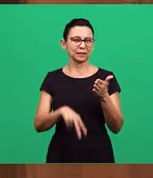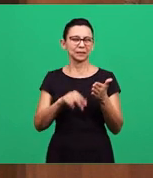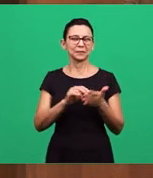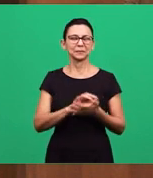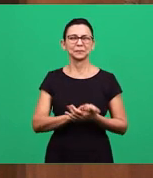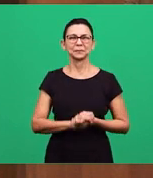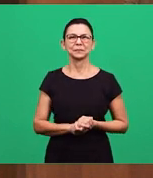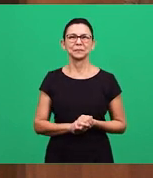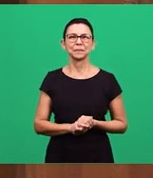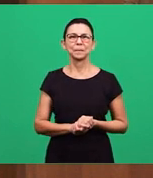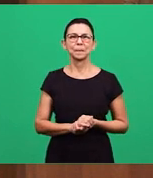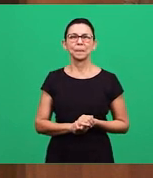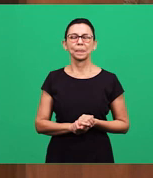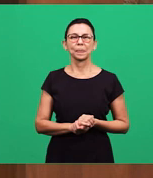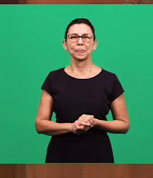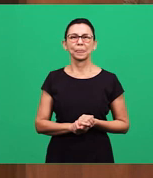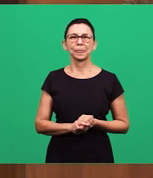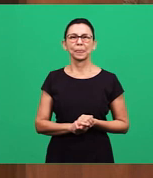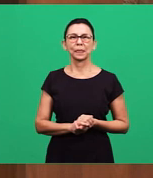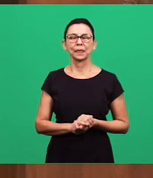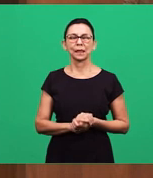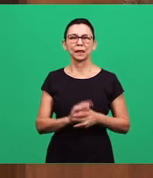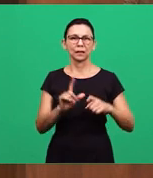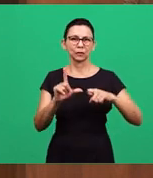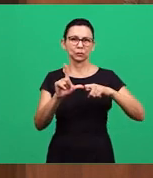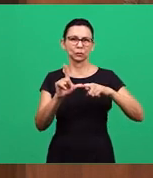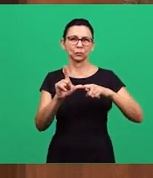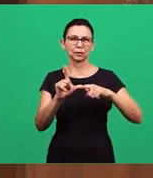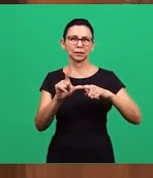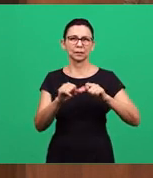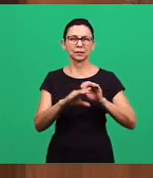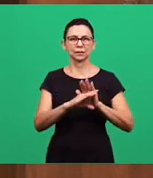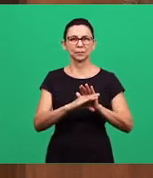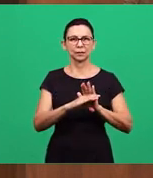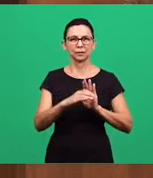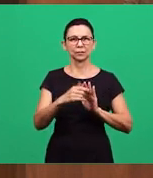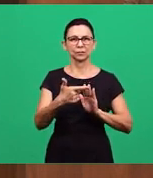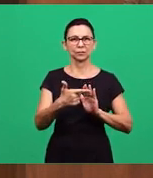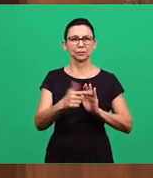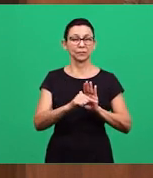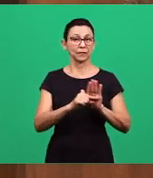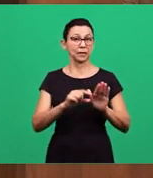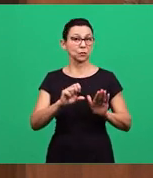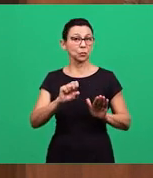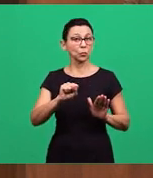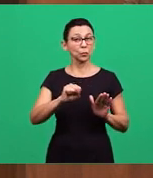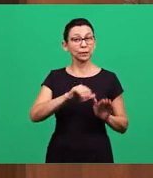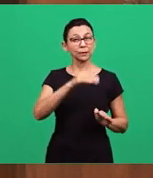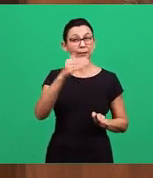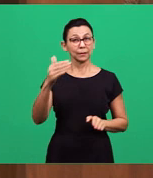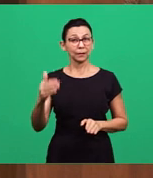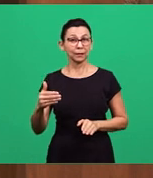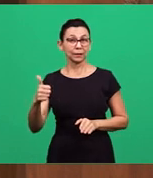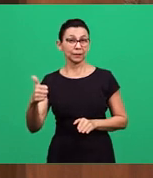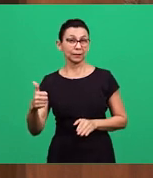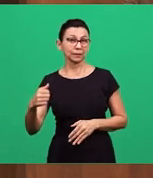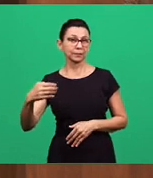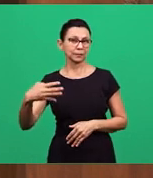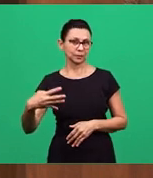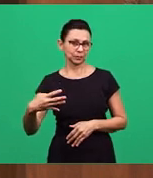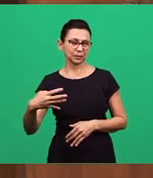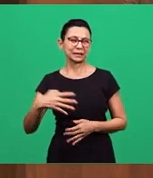se encuentra en el Evangelio de Lucas, en el capítulo 2 a partir del versículo 8 hasta el versículo